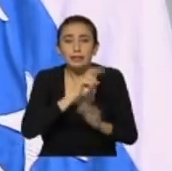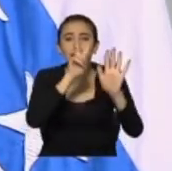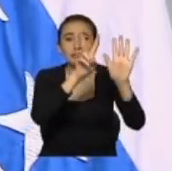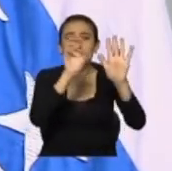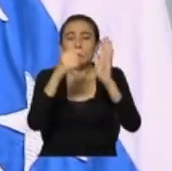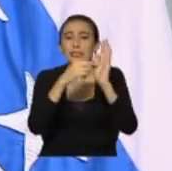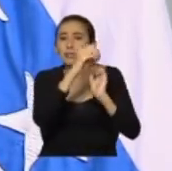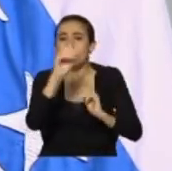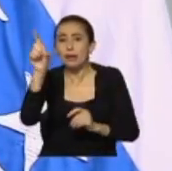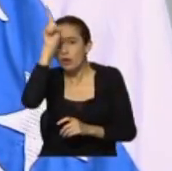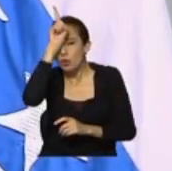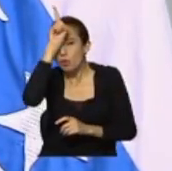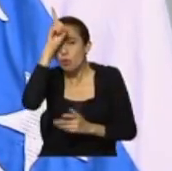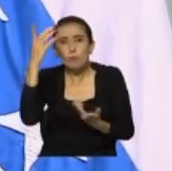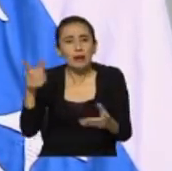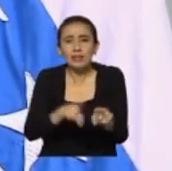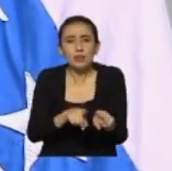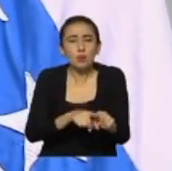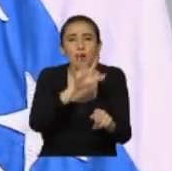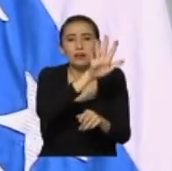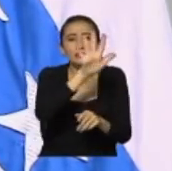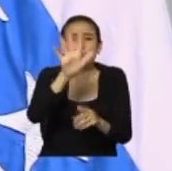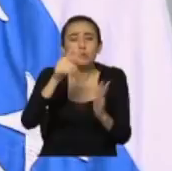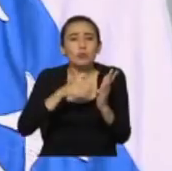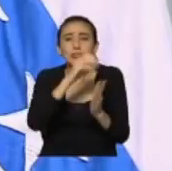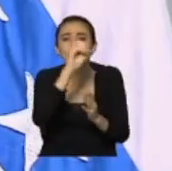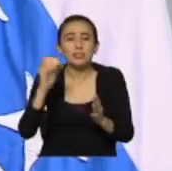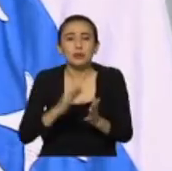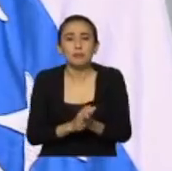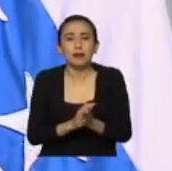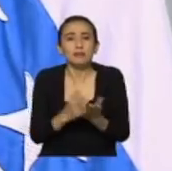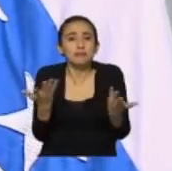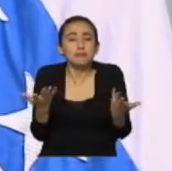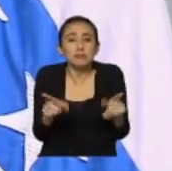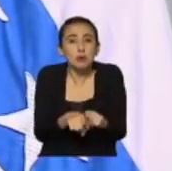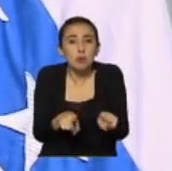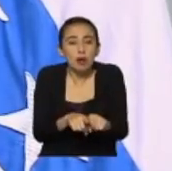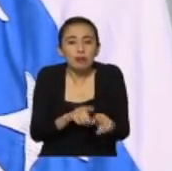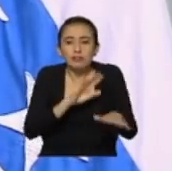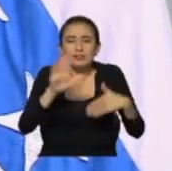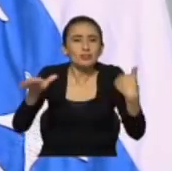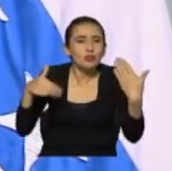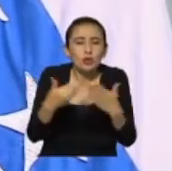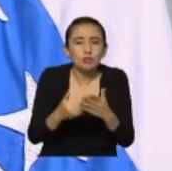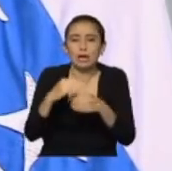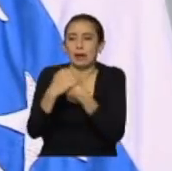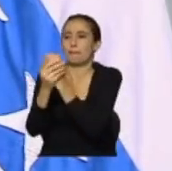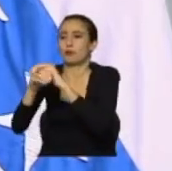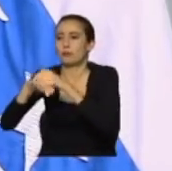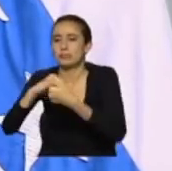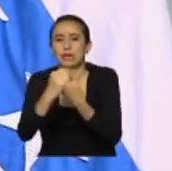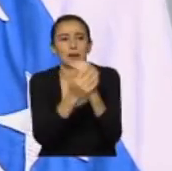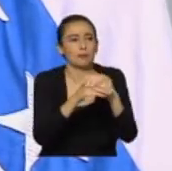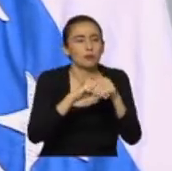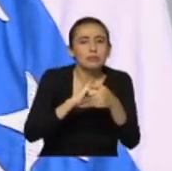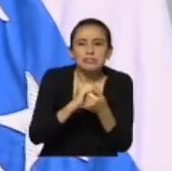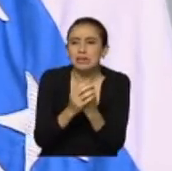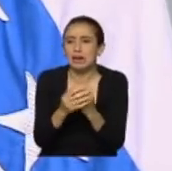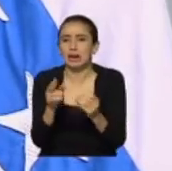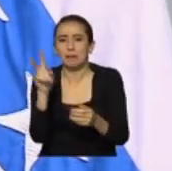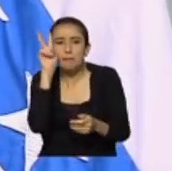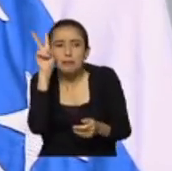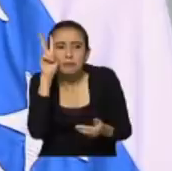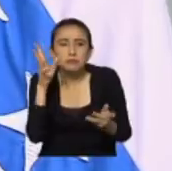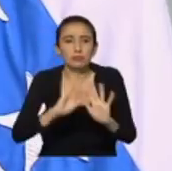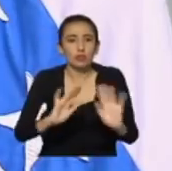alemania más de 55.000 es la hora de unir y no sacar provecho de las desgracias por la que estamos pasando